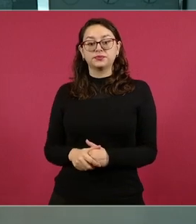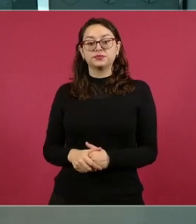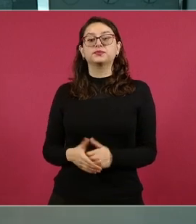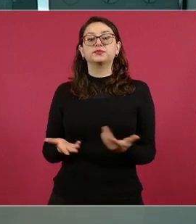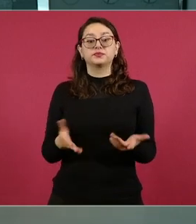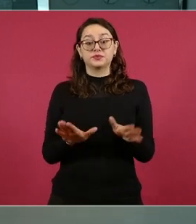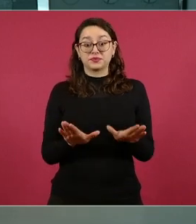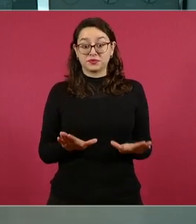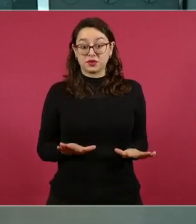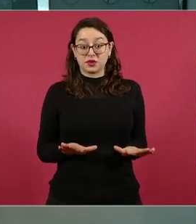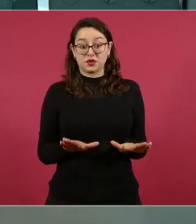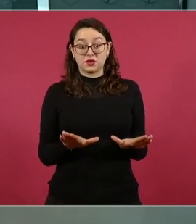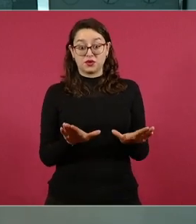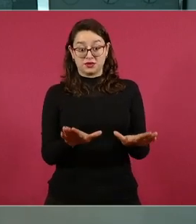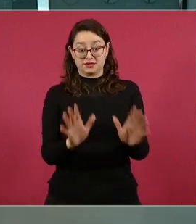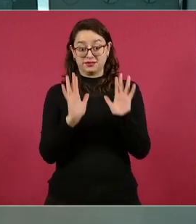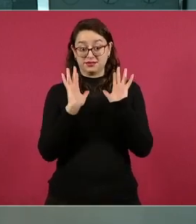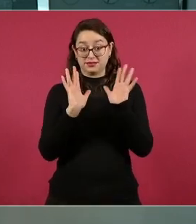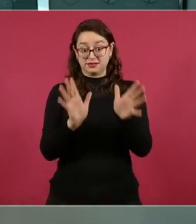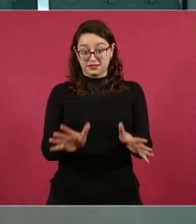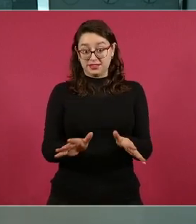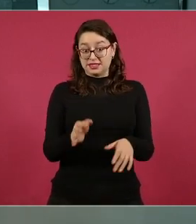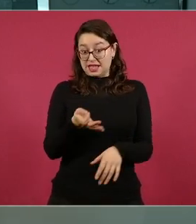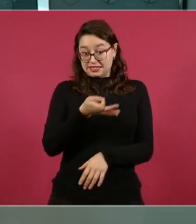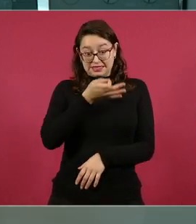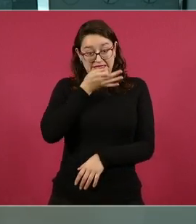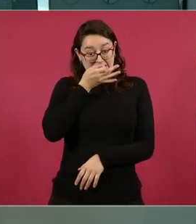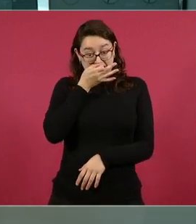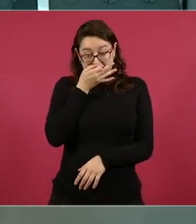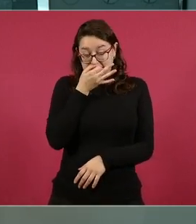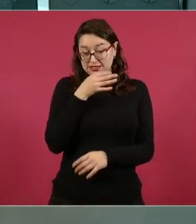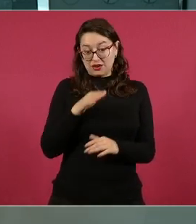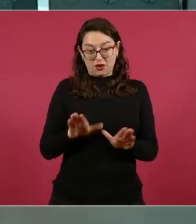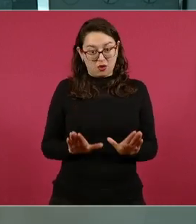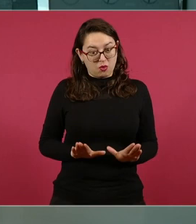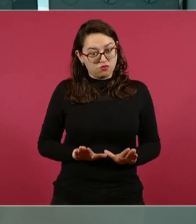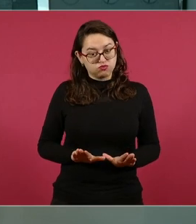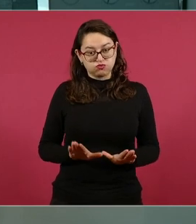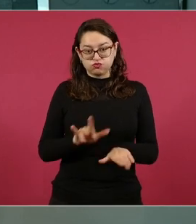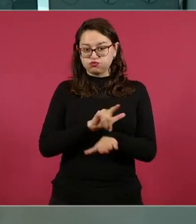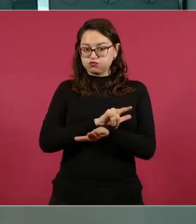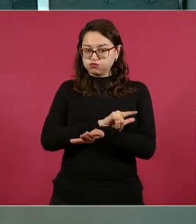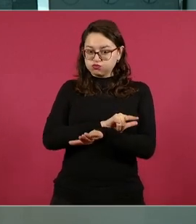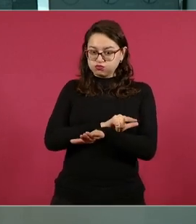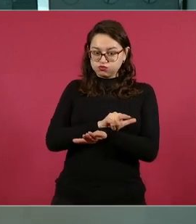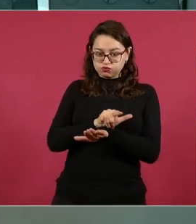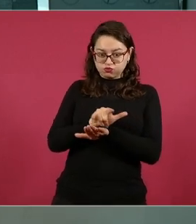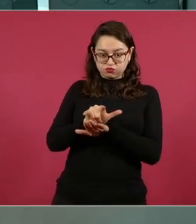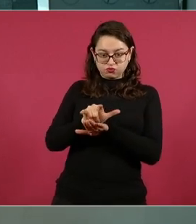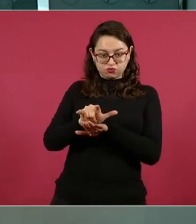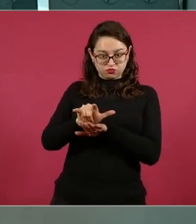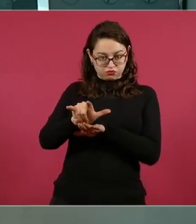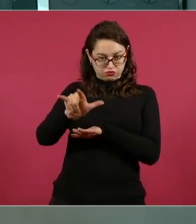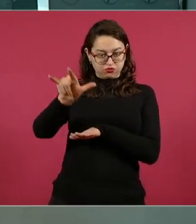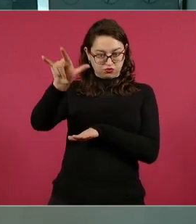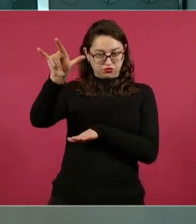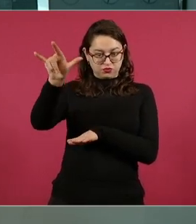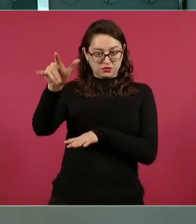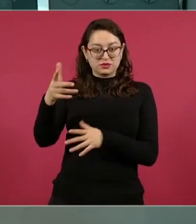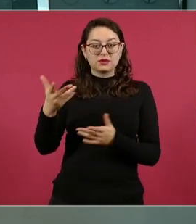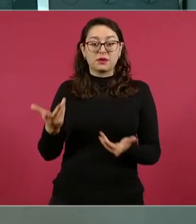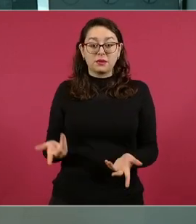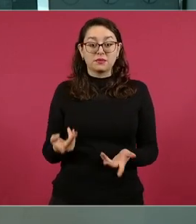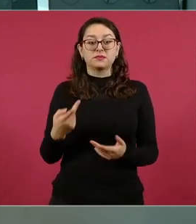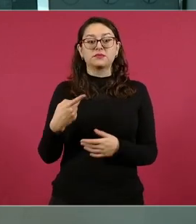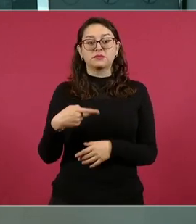aeronave se encuentra en las calles de rodaje. En unos instantes cruzará bajo el tradicional chorro de